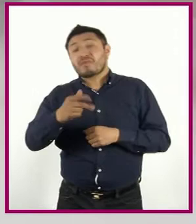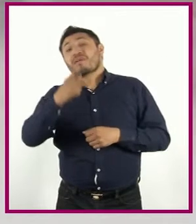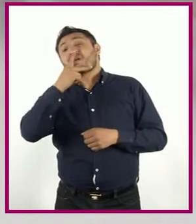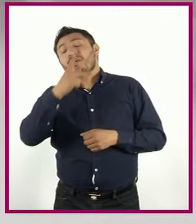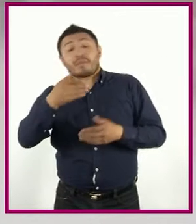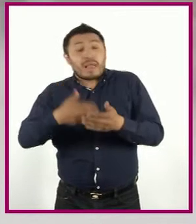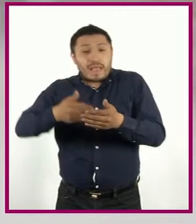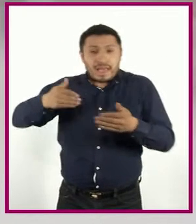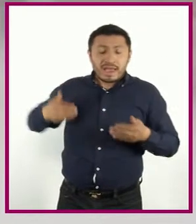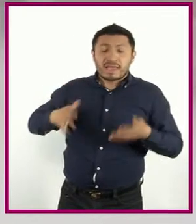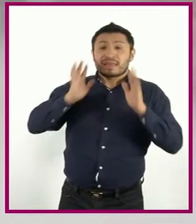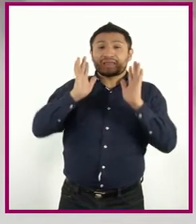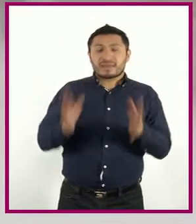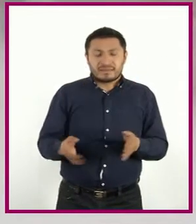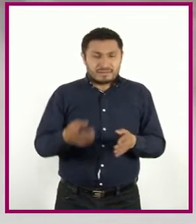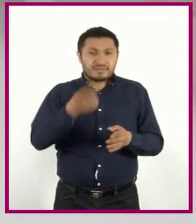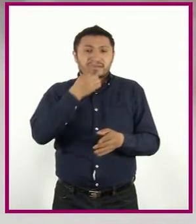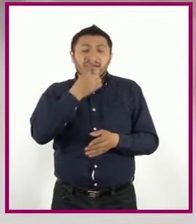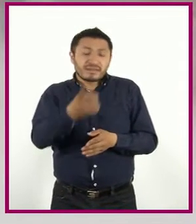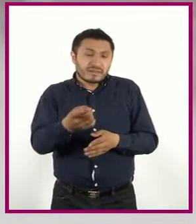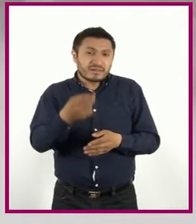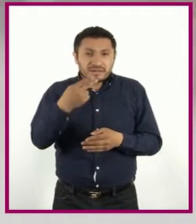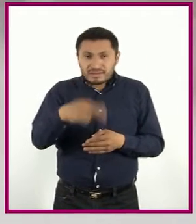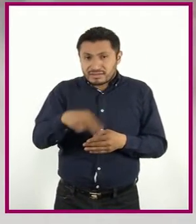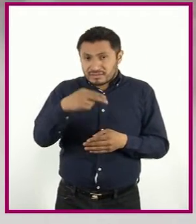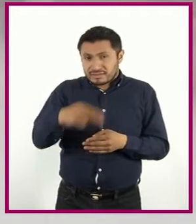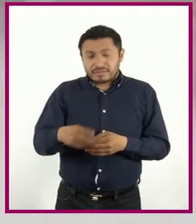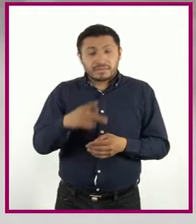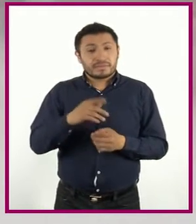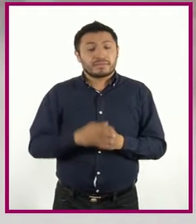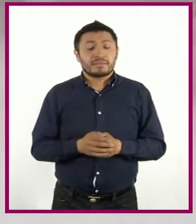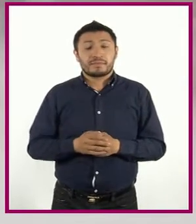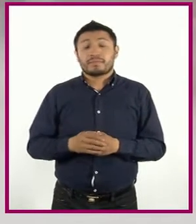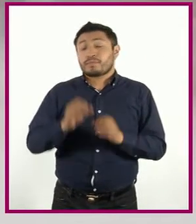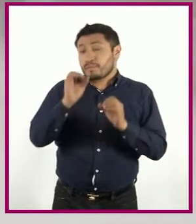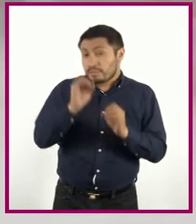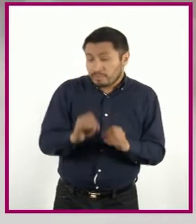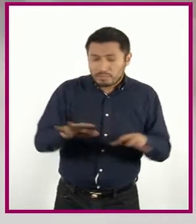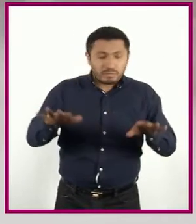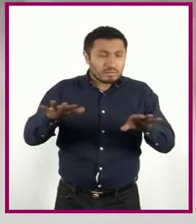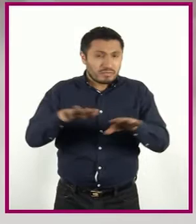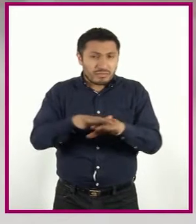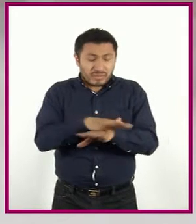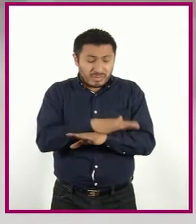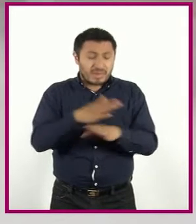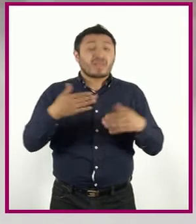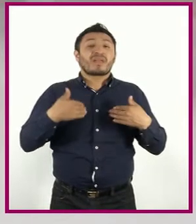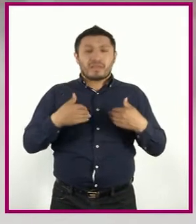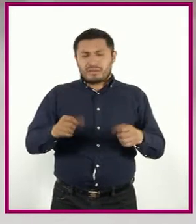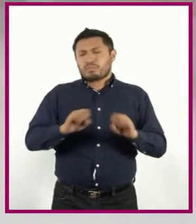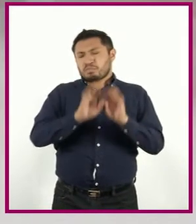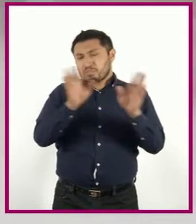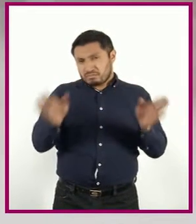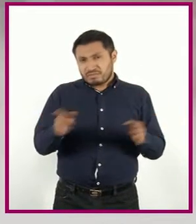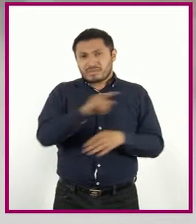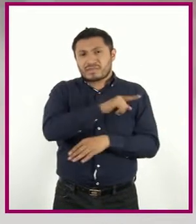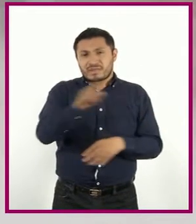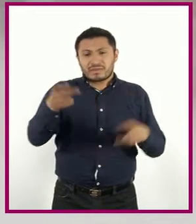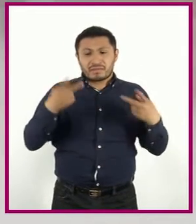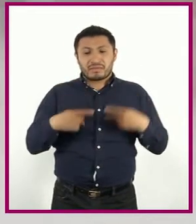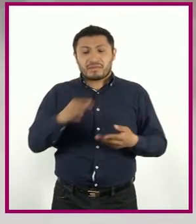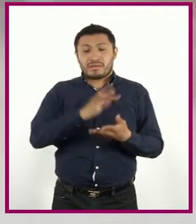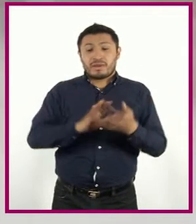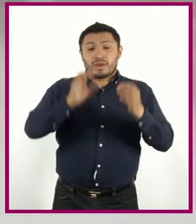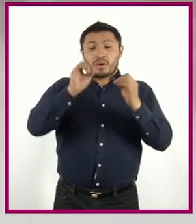sido previamente nombradas dentro de la oración, o bien que son sobreentendidos por parte del lector o